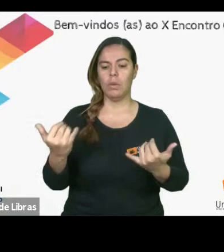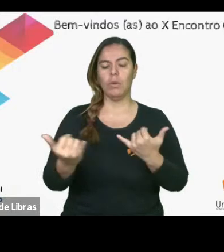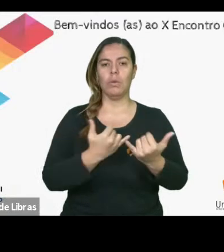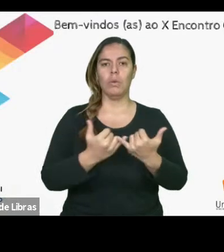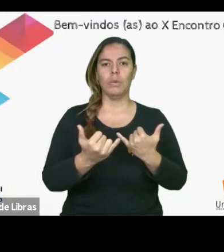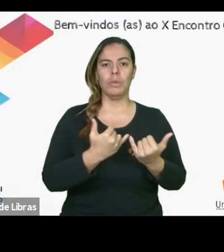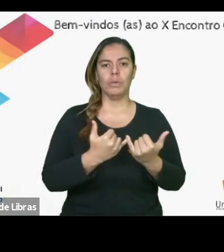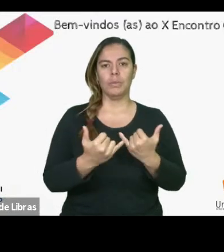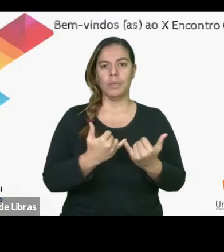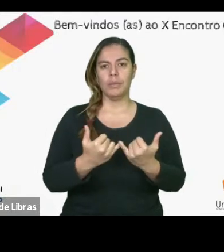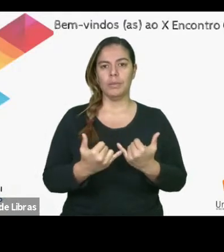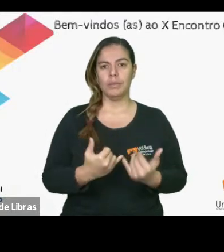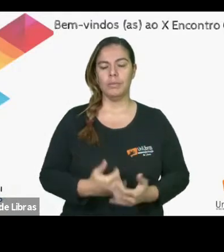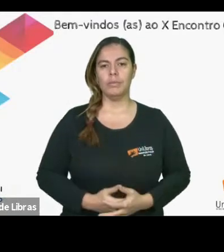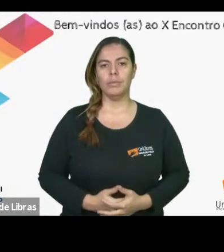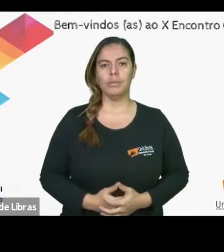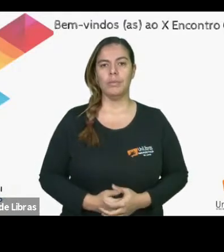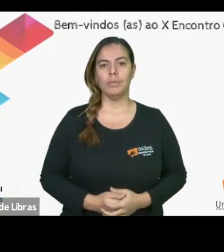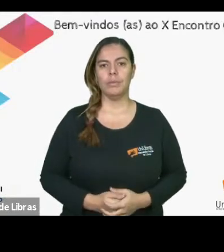son equivalentes.